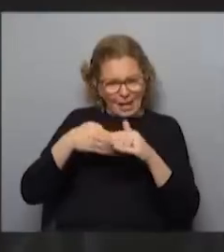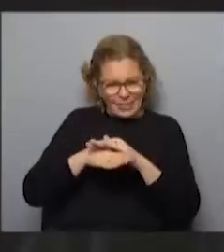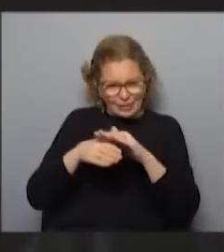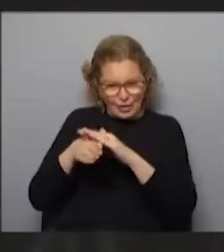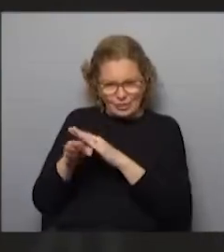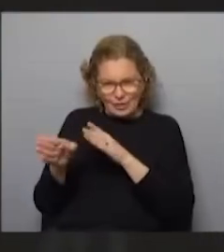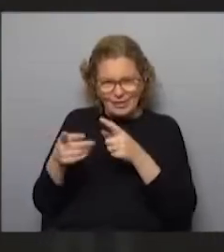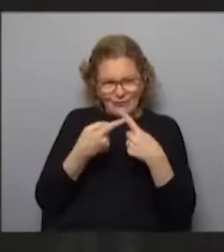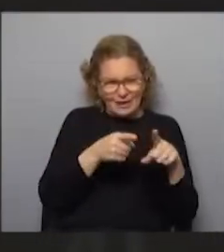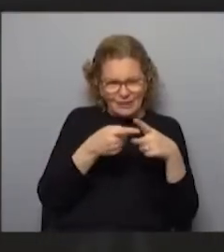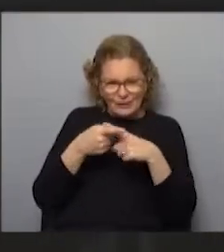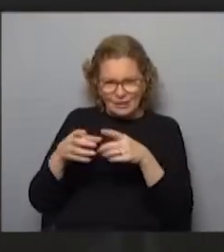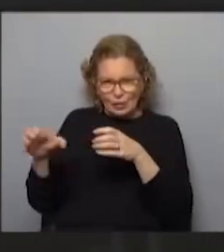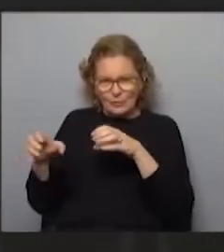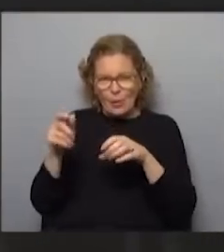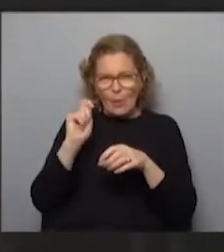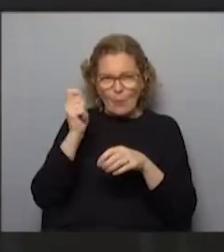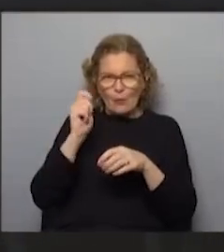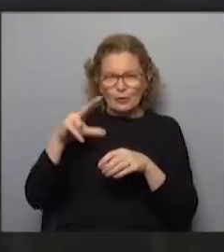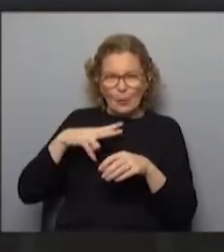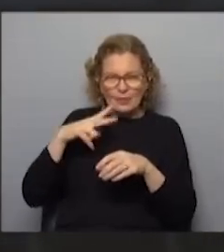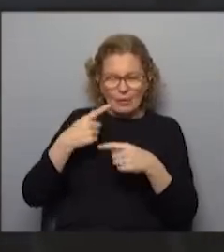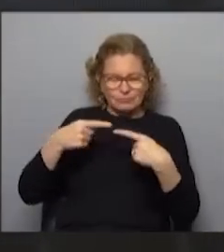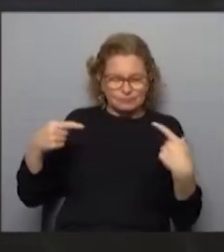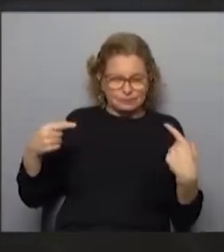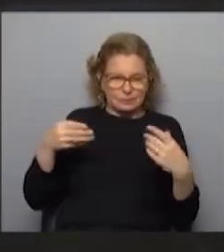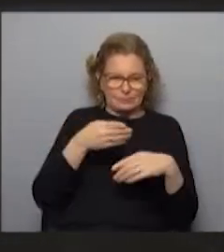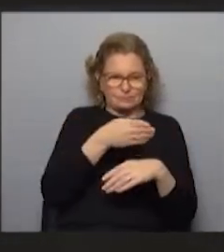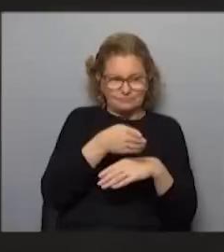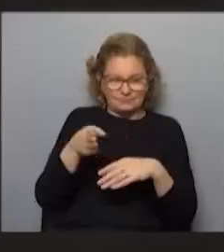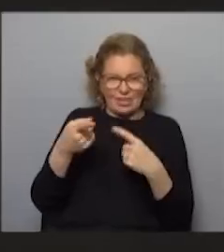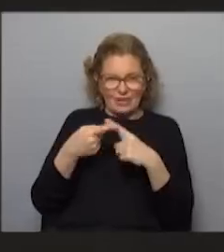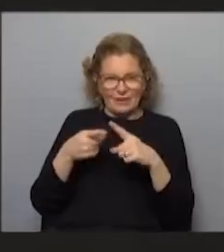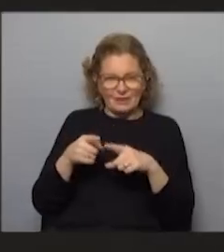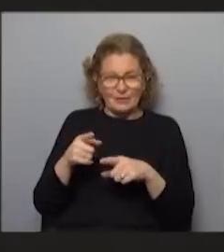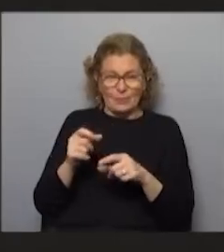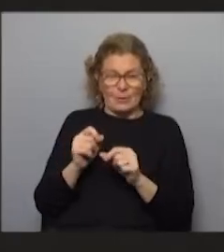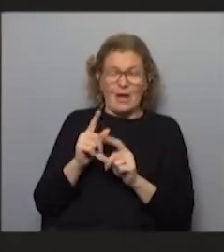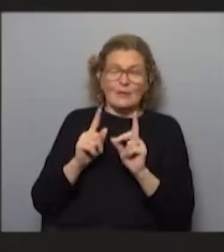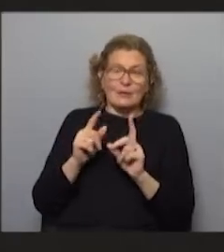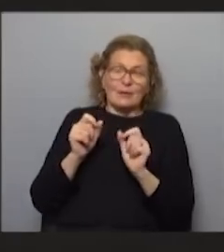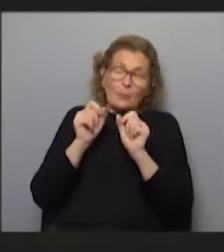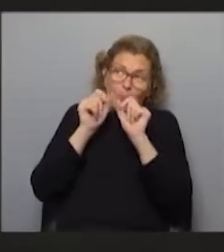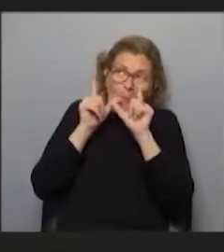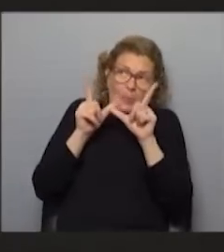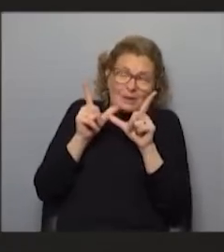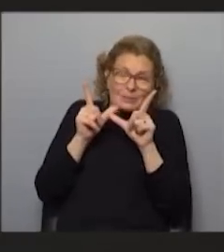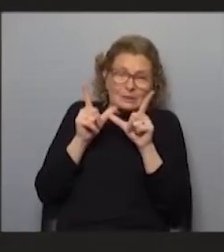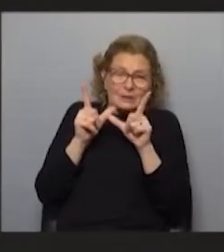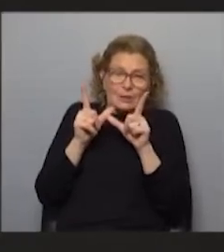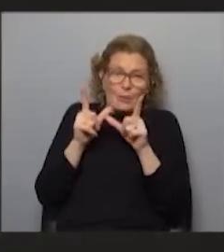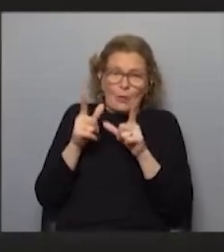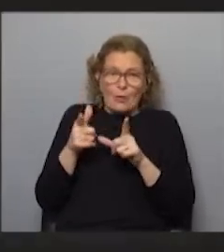en distintos organismos públicos privados etcétera no por eso no deja de llamar a veces un poco la atención la